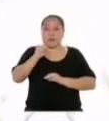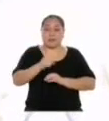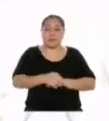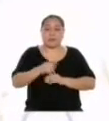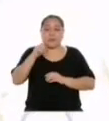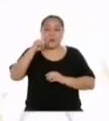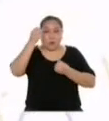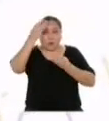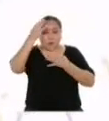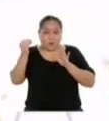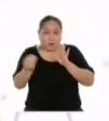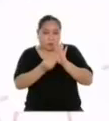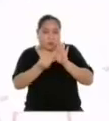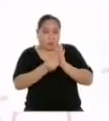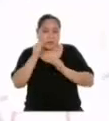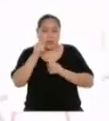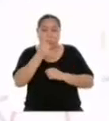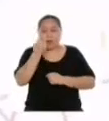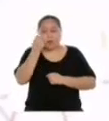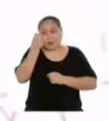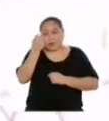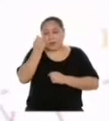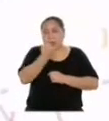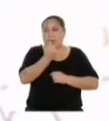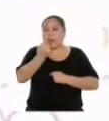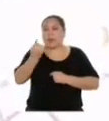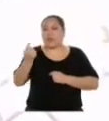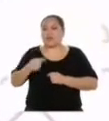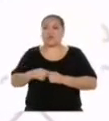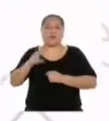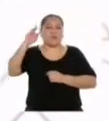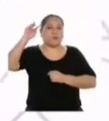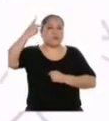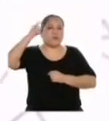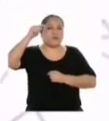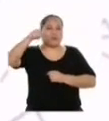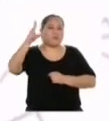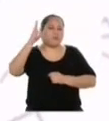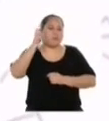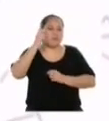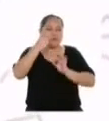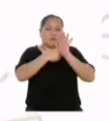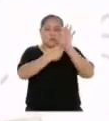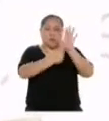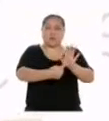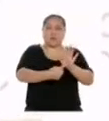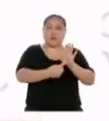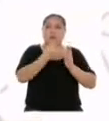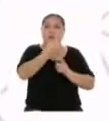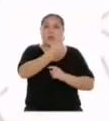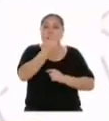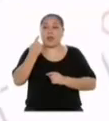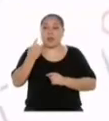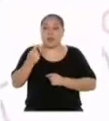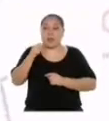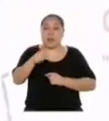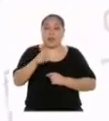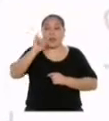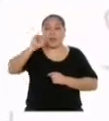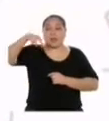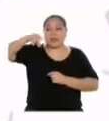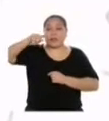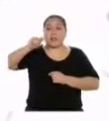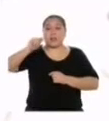la comprensión de cada intervalo puede ser confusa para los que escuchan nuestra presentación, y que cada intervalo en realidad